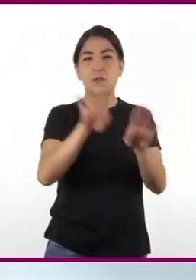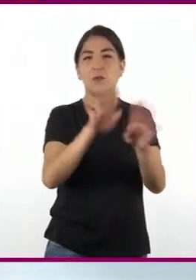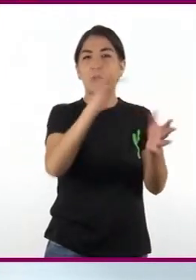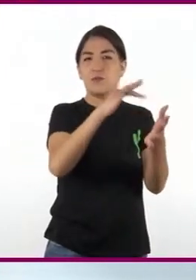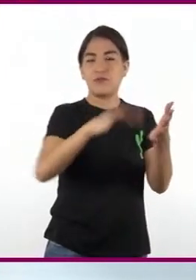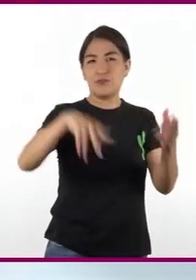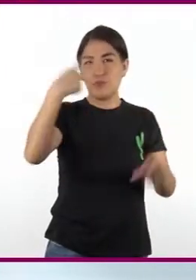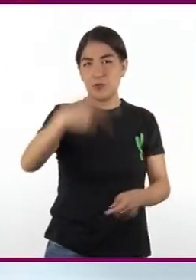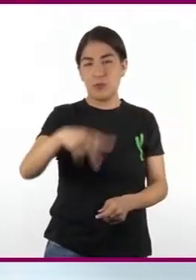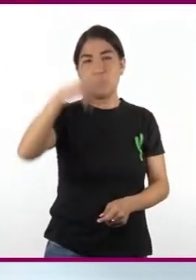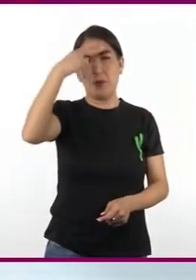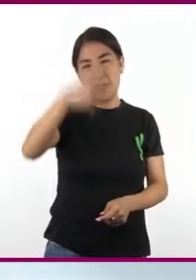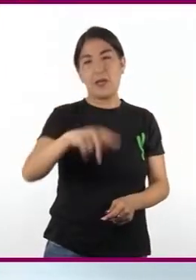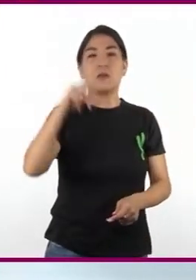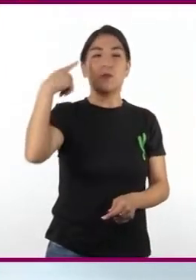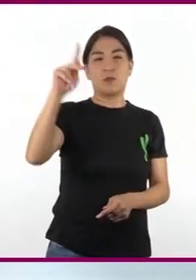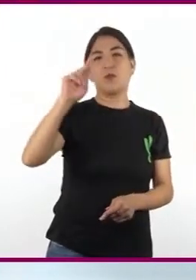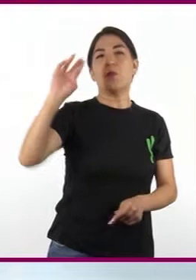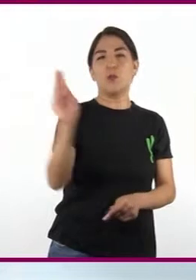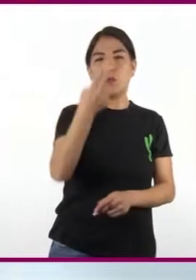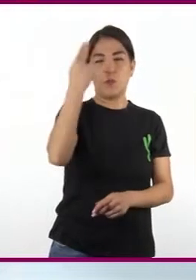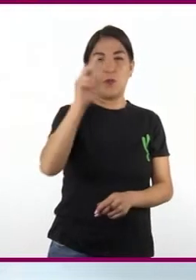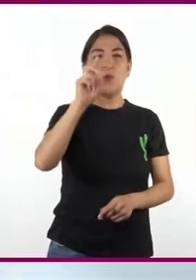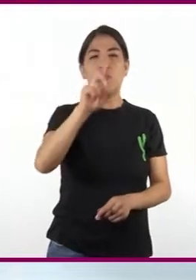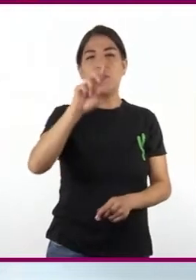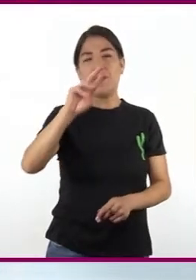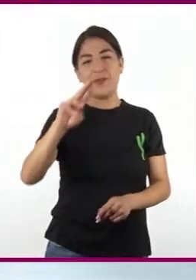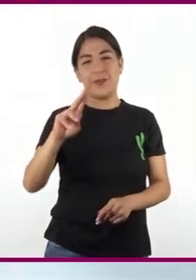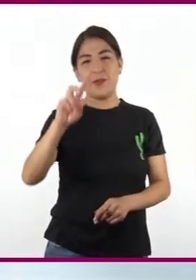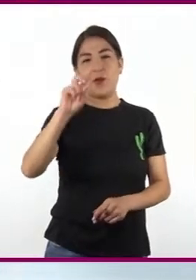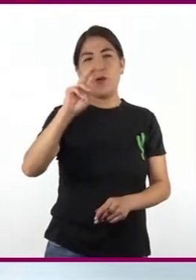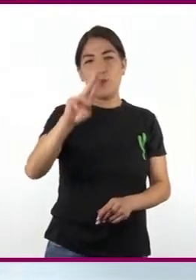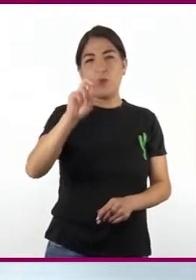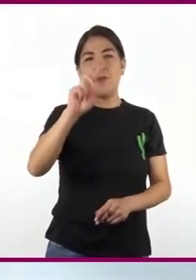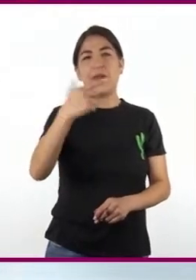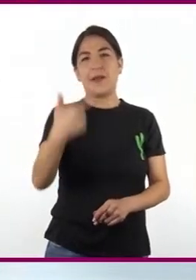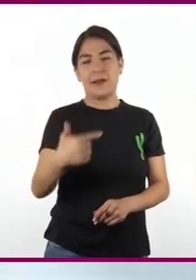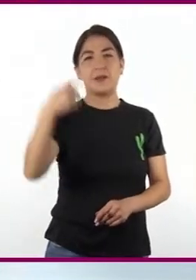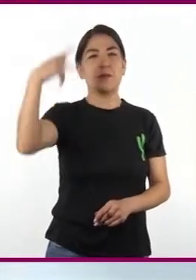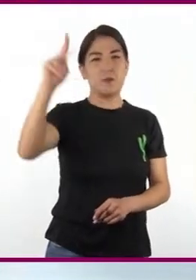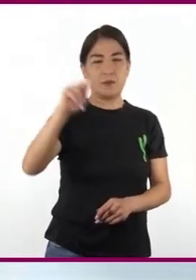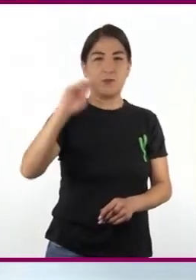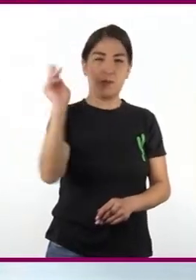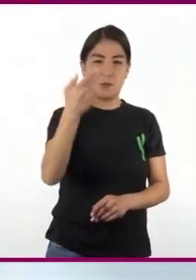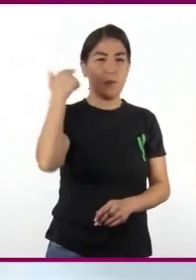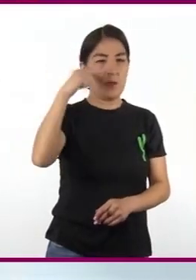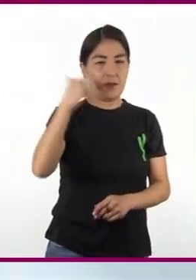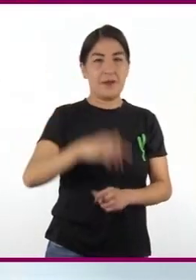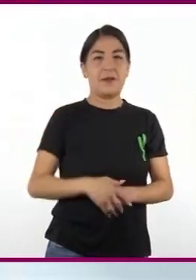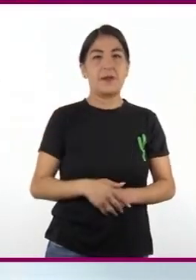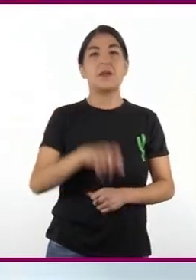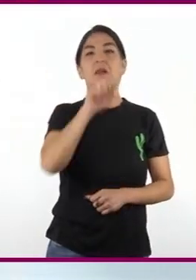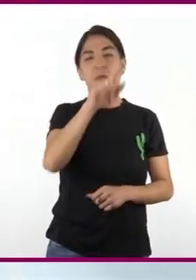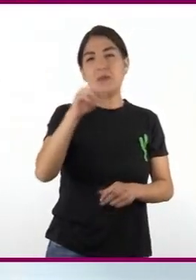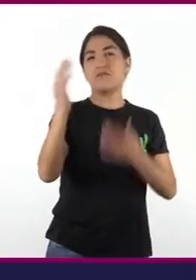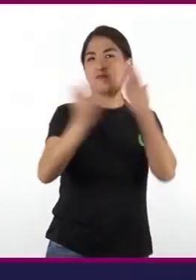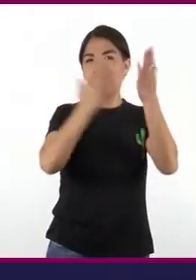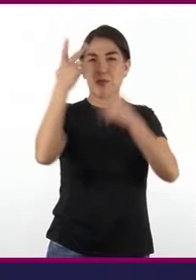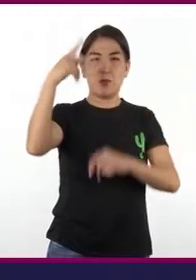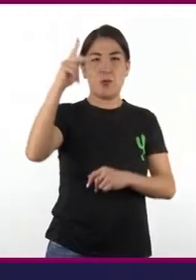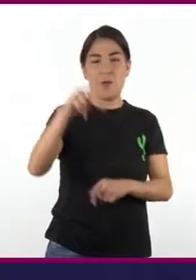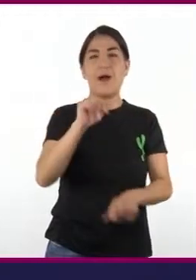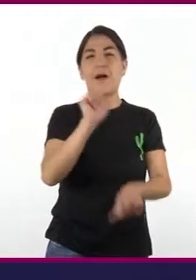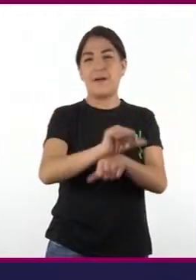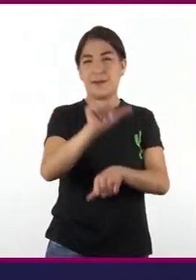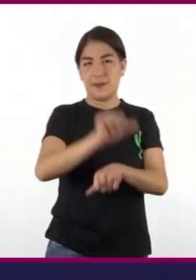de Guadalajara, México, y licenciado en letras por la Universidad Nacional de Rosario en Argentina.